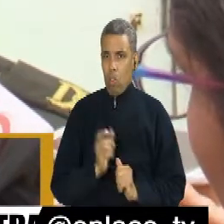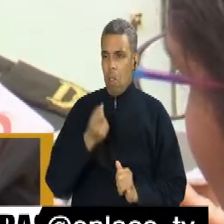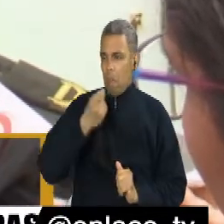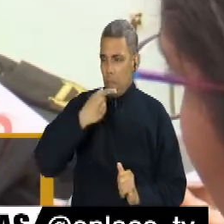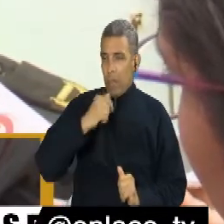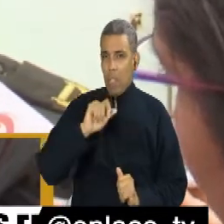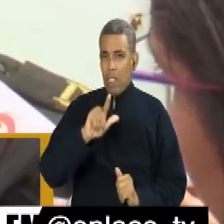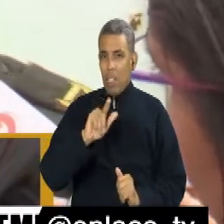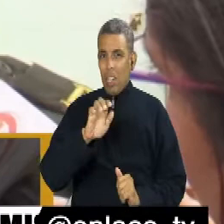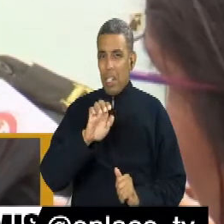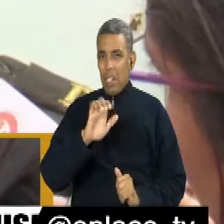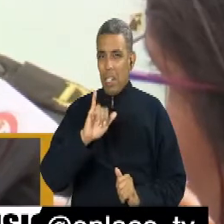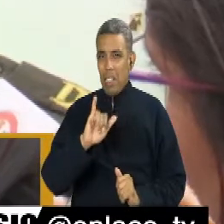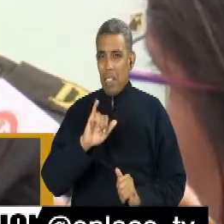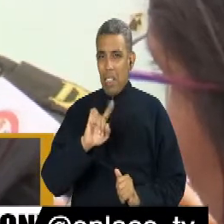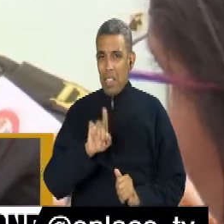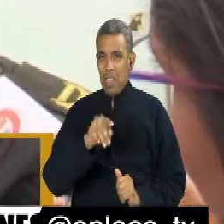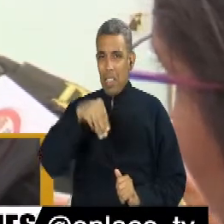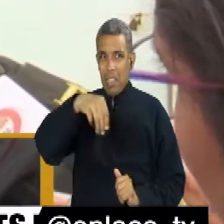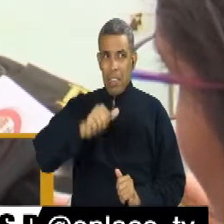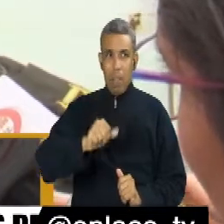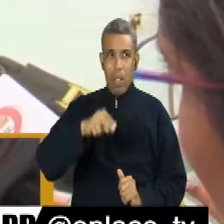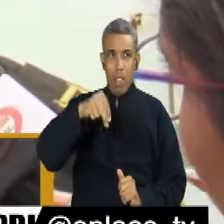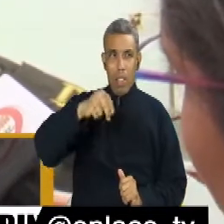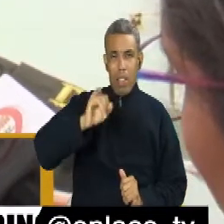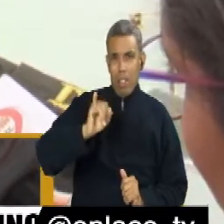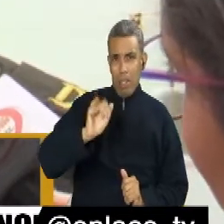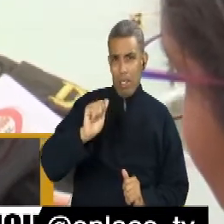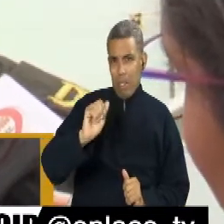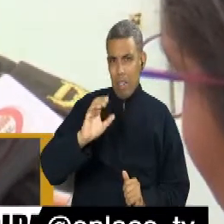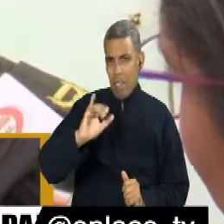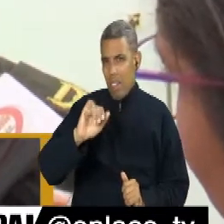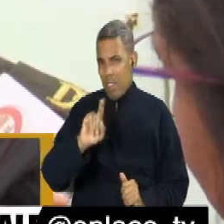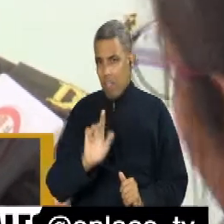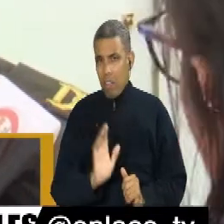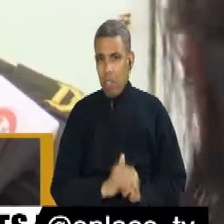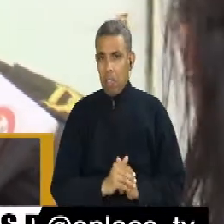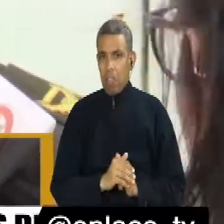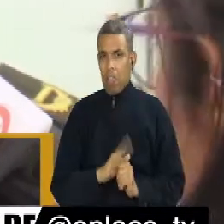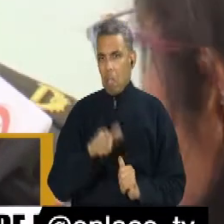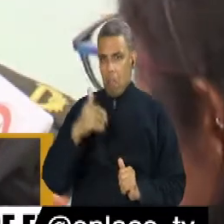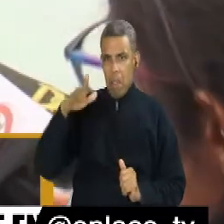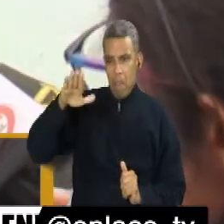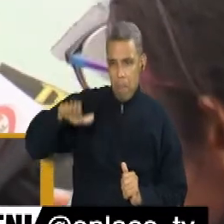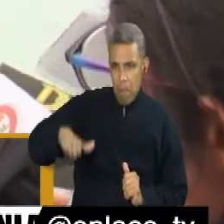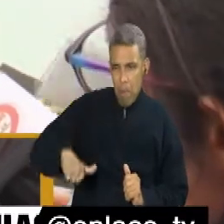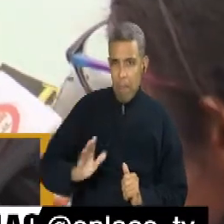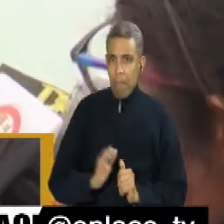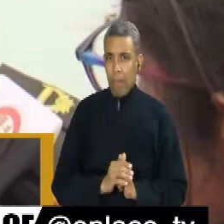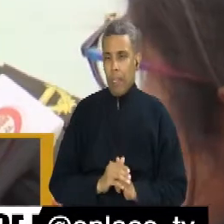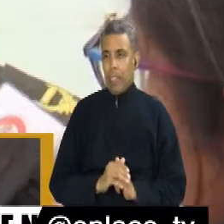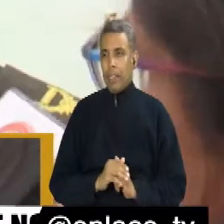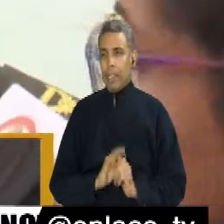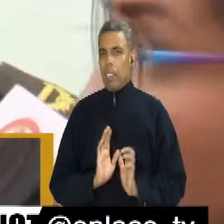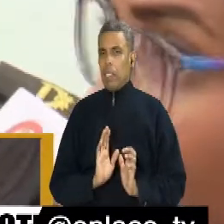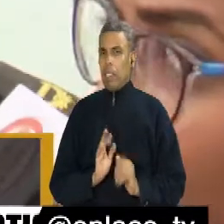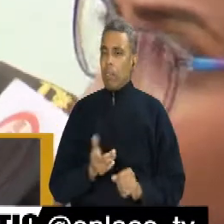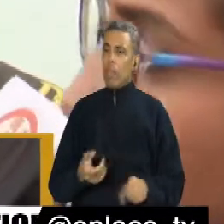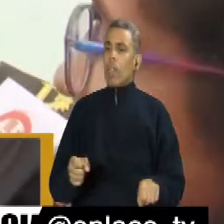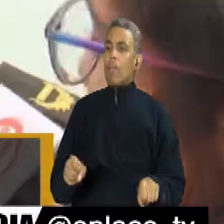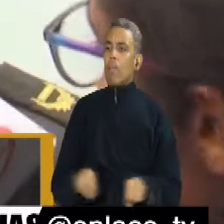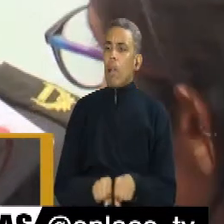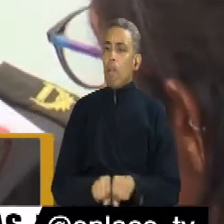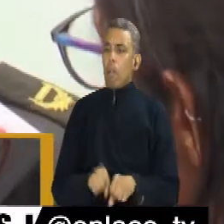leishmaniasis. Producto de esto van bajando la cifra. Después comienzan a pedir algunos elementos de dotación